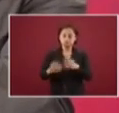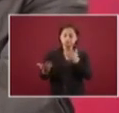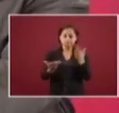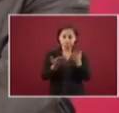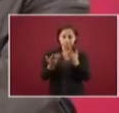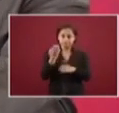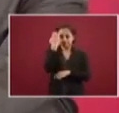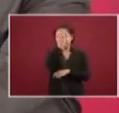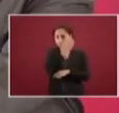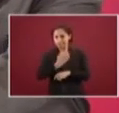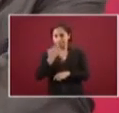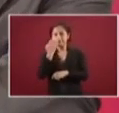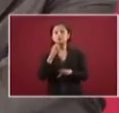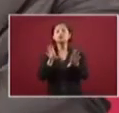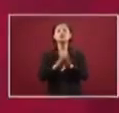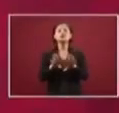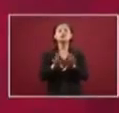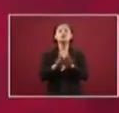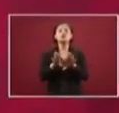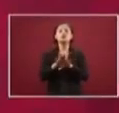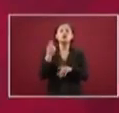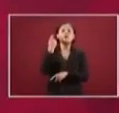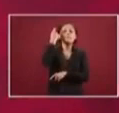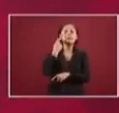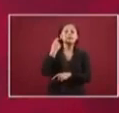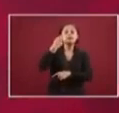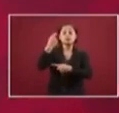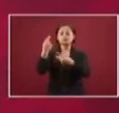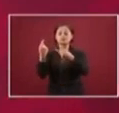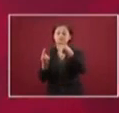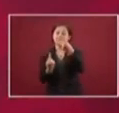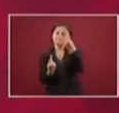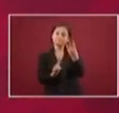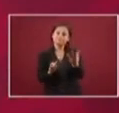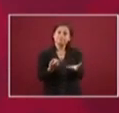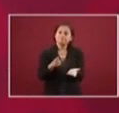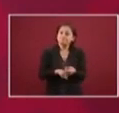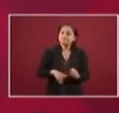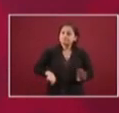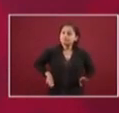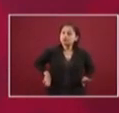comportamiento de las pensiones en general. Todavía no